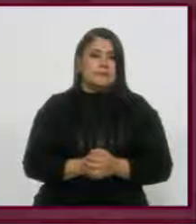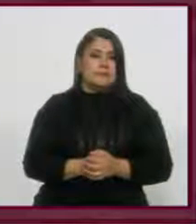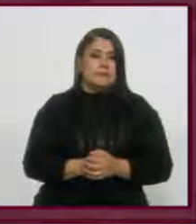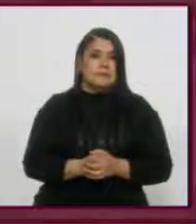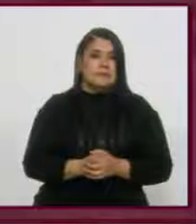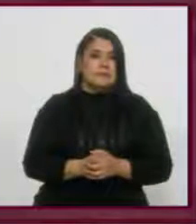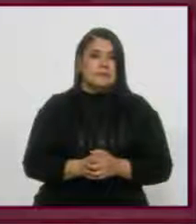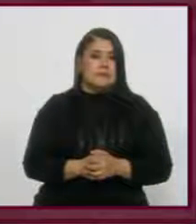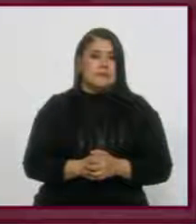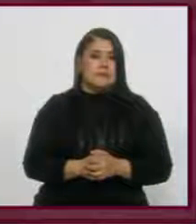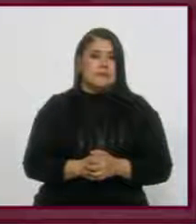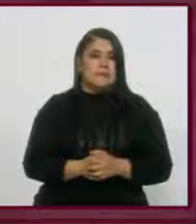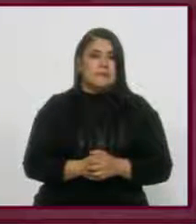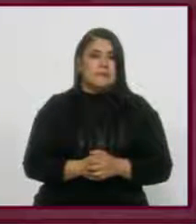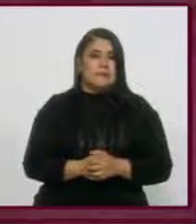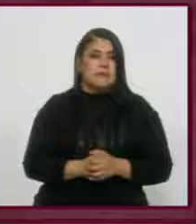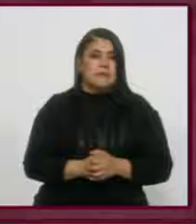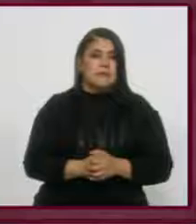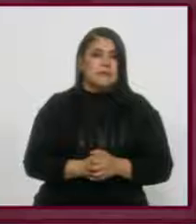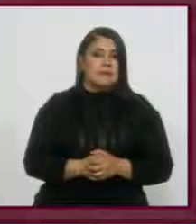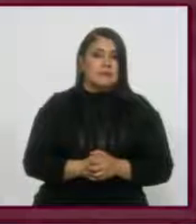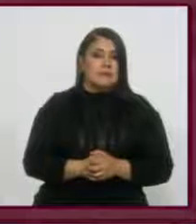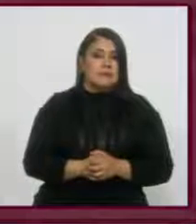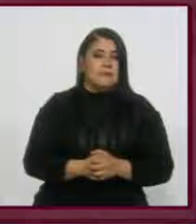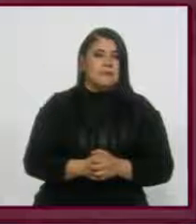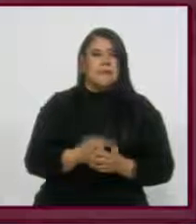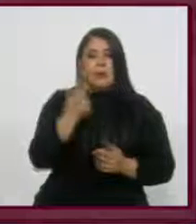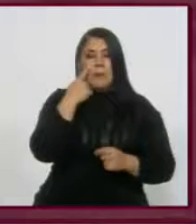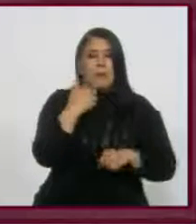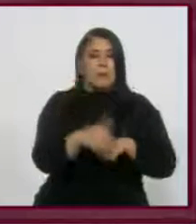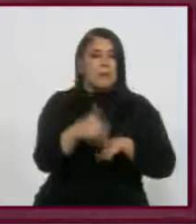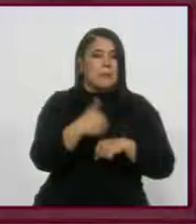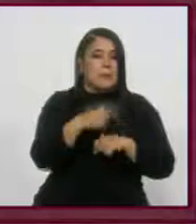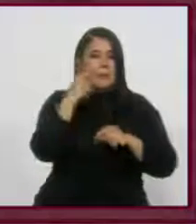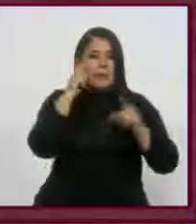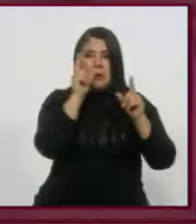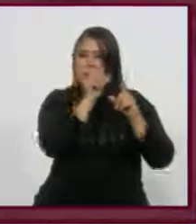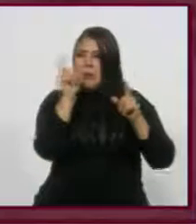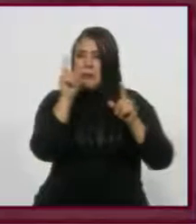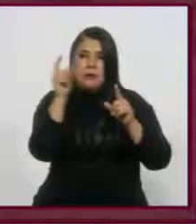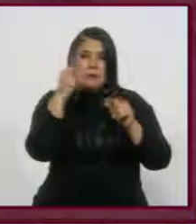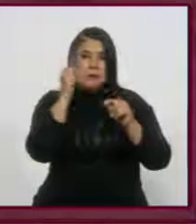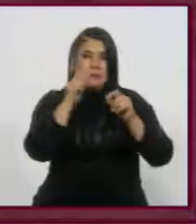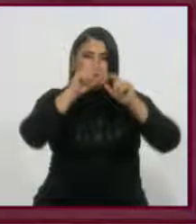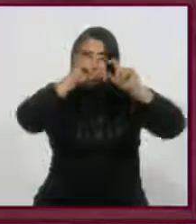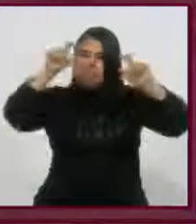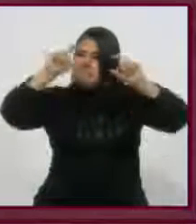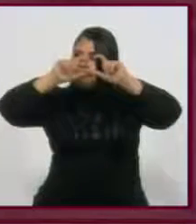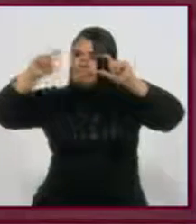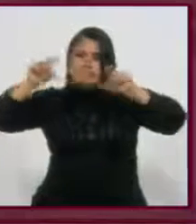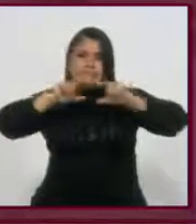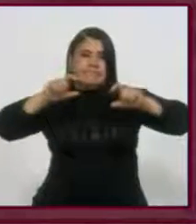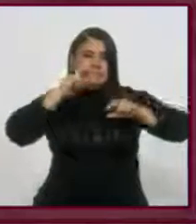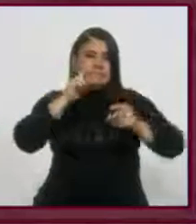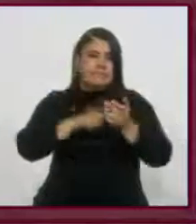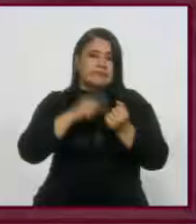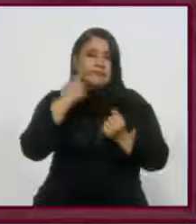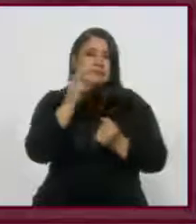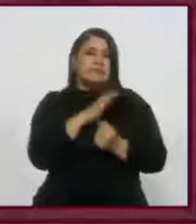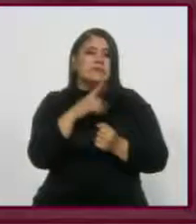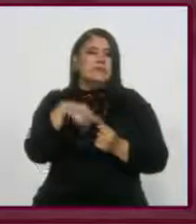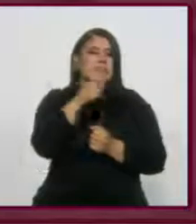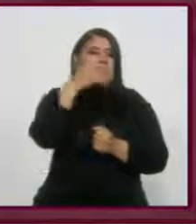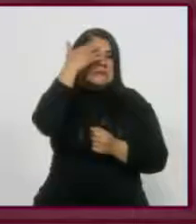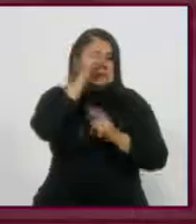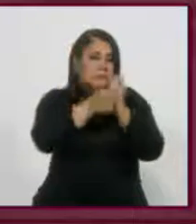¿Cómo están estos números? Digamos, si validamos esto con otras preguntas y cómo están sus niveles de